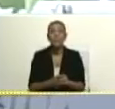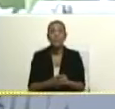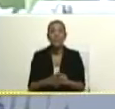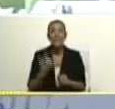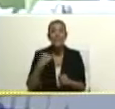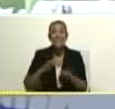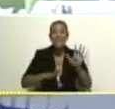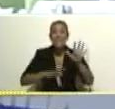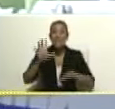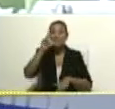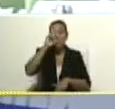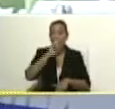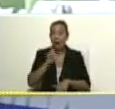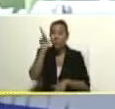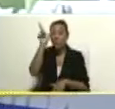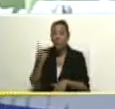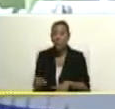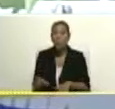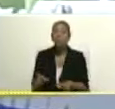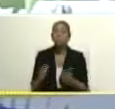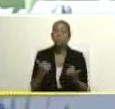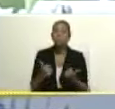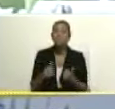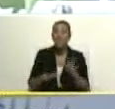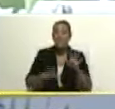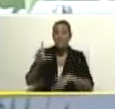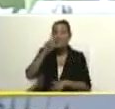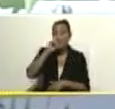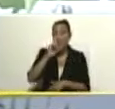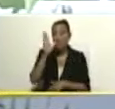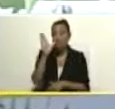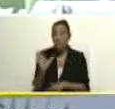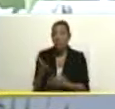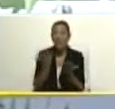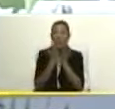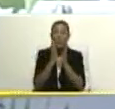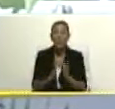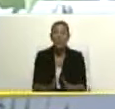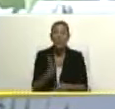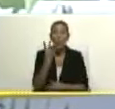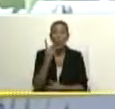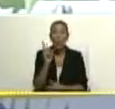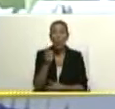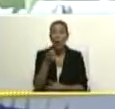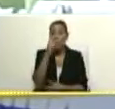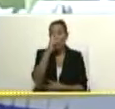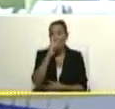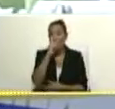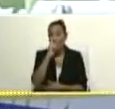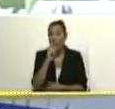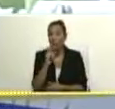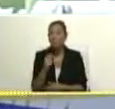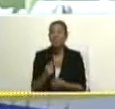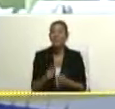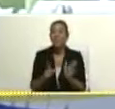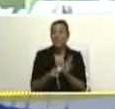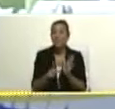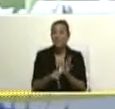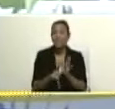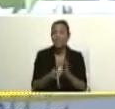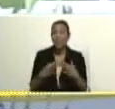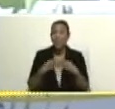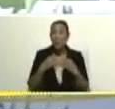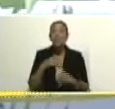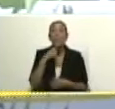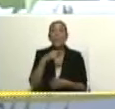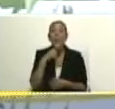Tiene 15 años bien cumplidos. Estudiante de cuarto año de bachillerato. Y